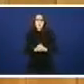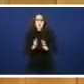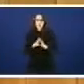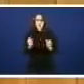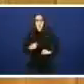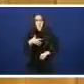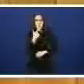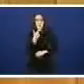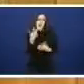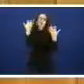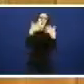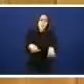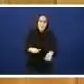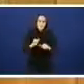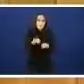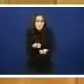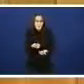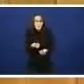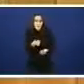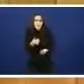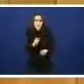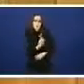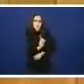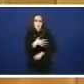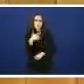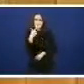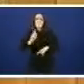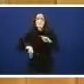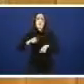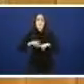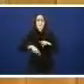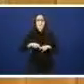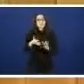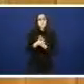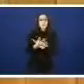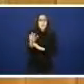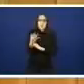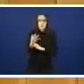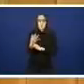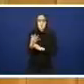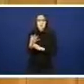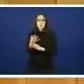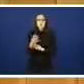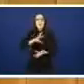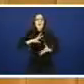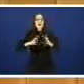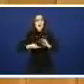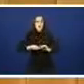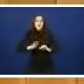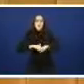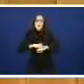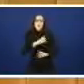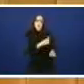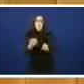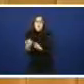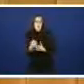non é de aplicación automática, sino que poderás adoptar, tendo en conta sempre as necesidades do servicio afectado, e sen que